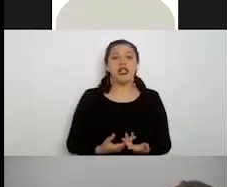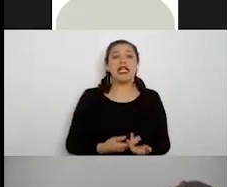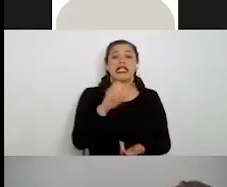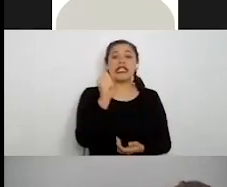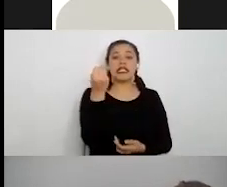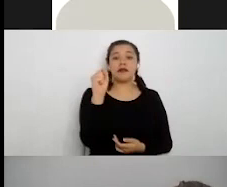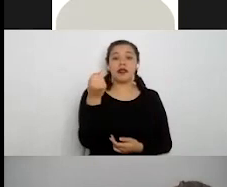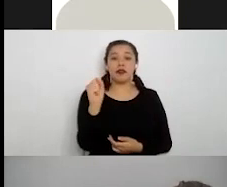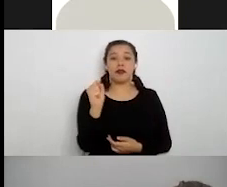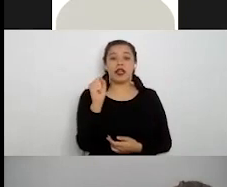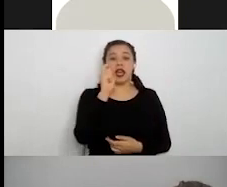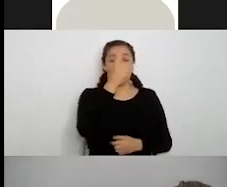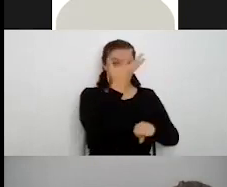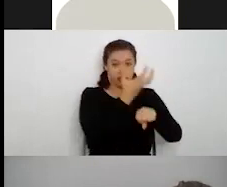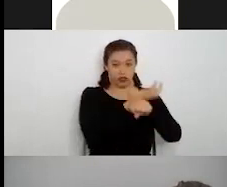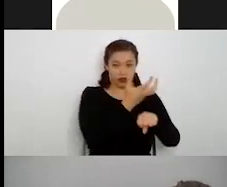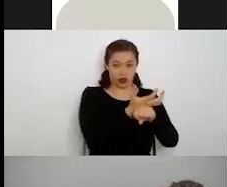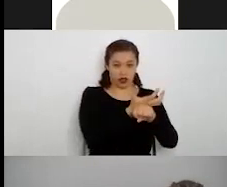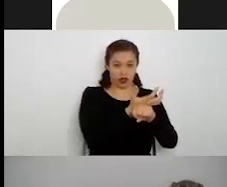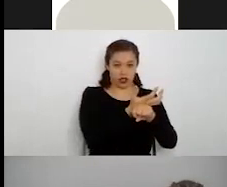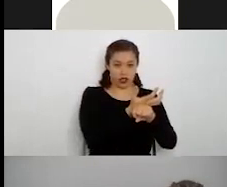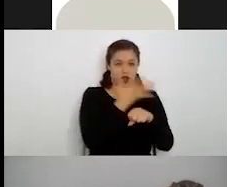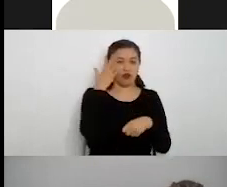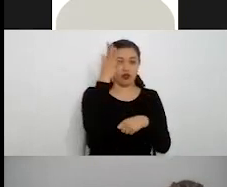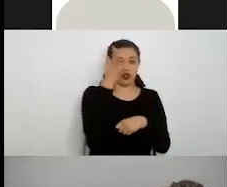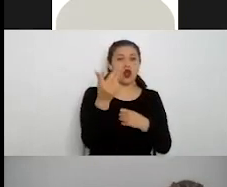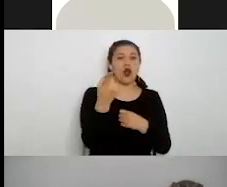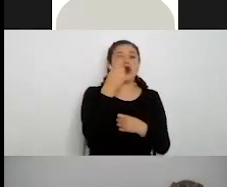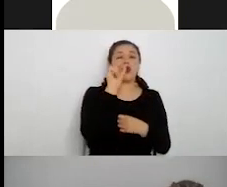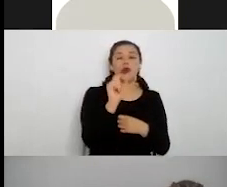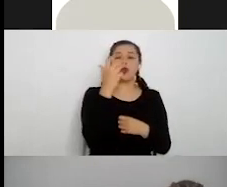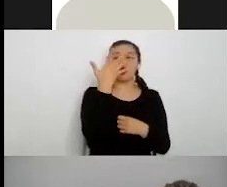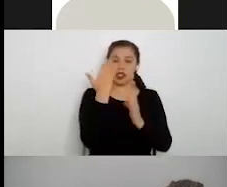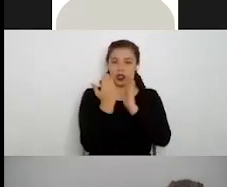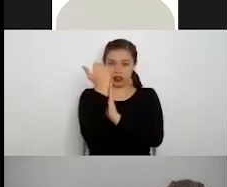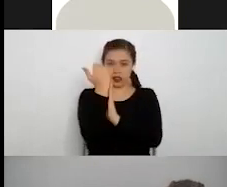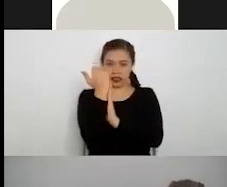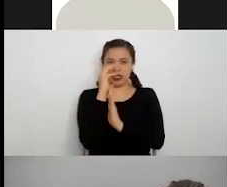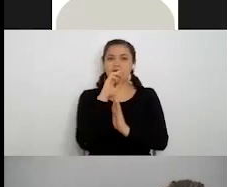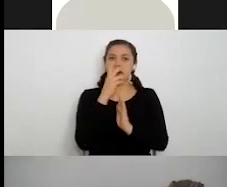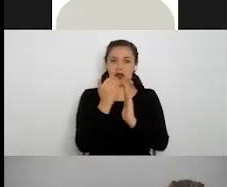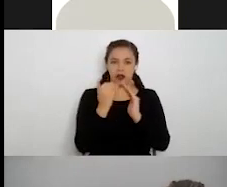de Estados Unidos, se pensaba que se iba a crecer 1.5, se mejoró